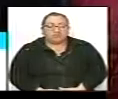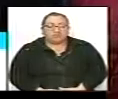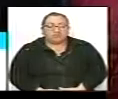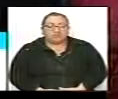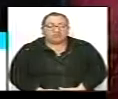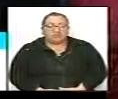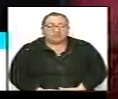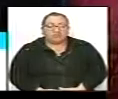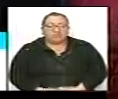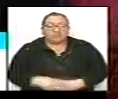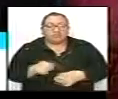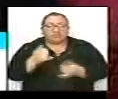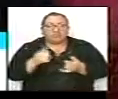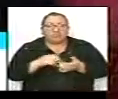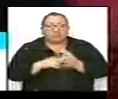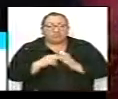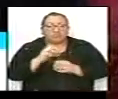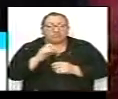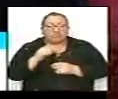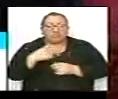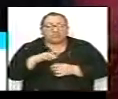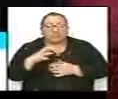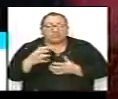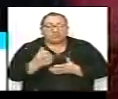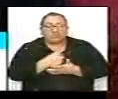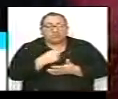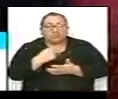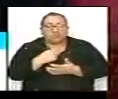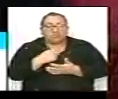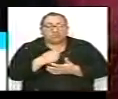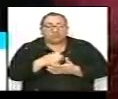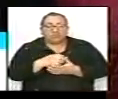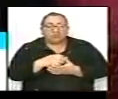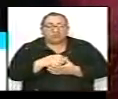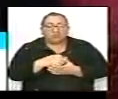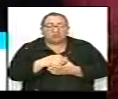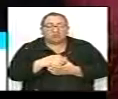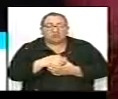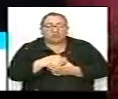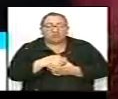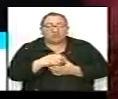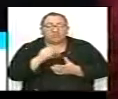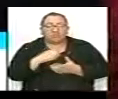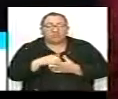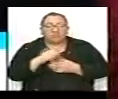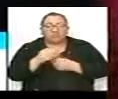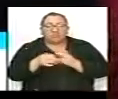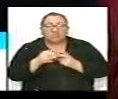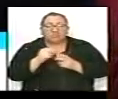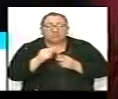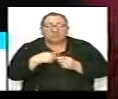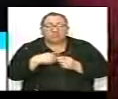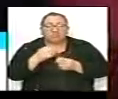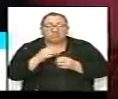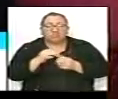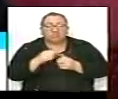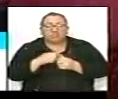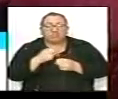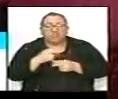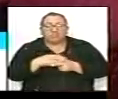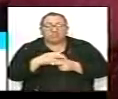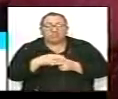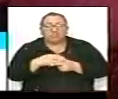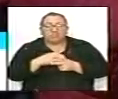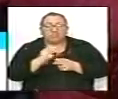los partidos políticos hoy tenemos cuentas embargadas. Y entonces, ¿qué se hace? El tesorero tiene que abrir cuentas a su nombre.